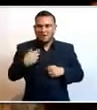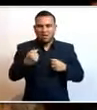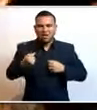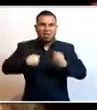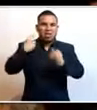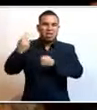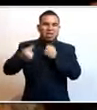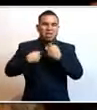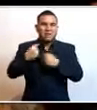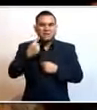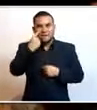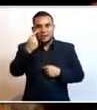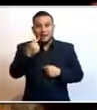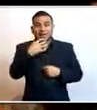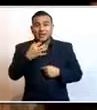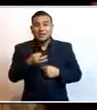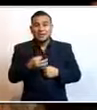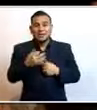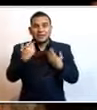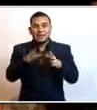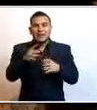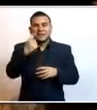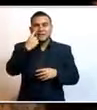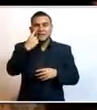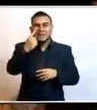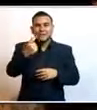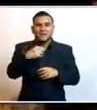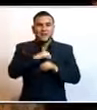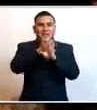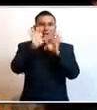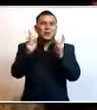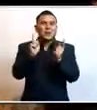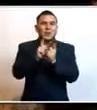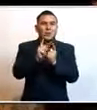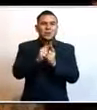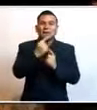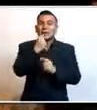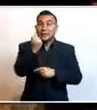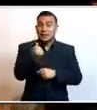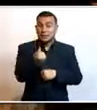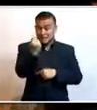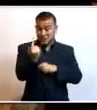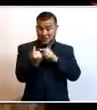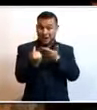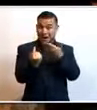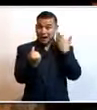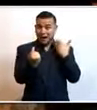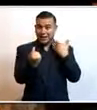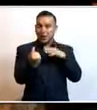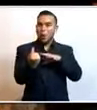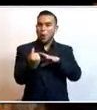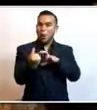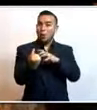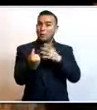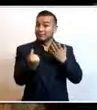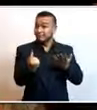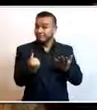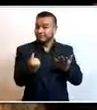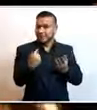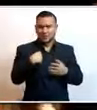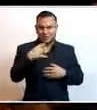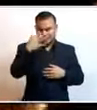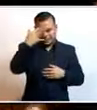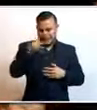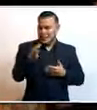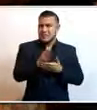Pero la gente le ve las caras y dice, ya lo he visto. Yo a este lo conozco, este fue el que nos robó. Y ahora le vamos a creer. Los